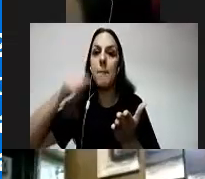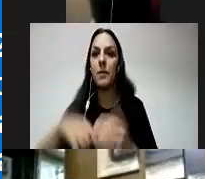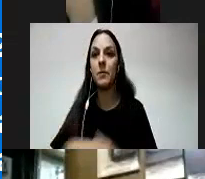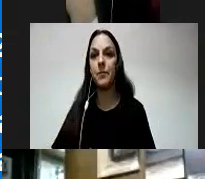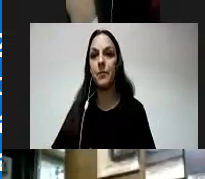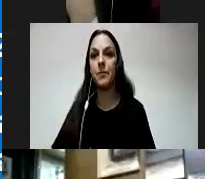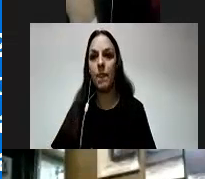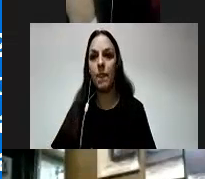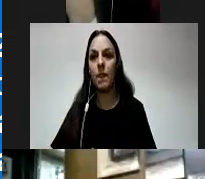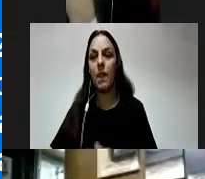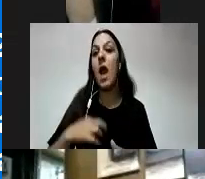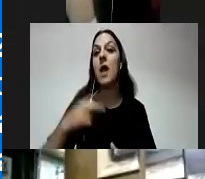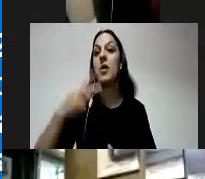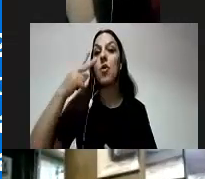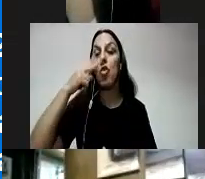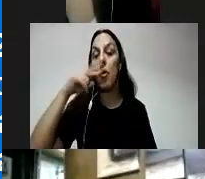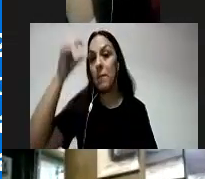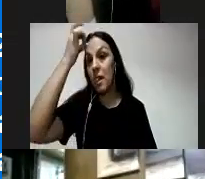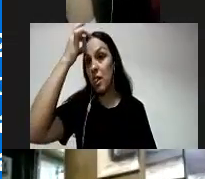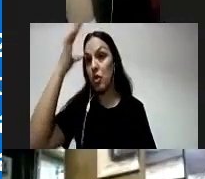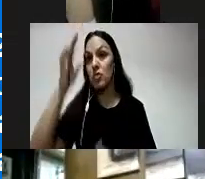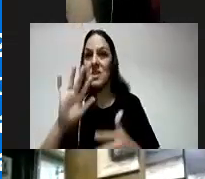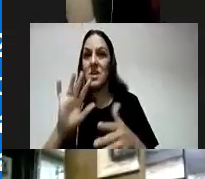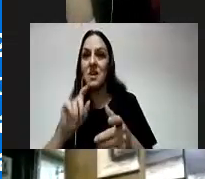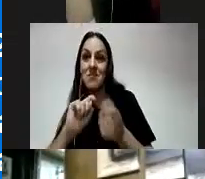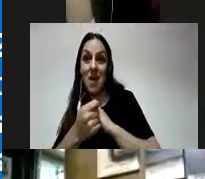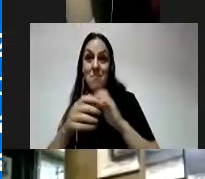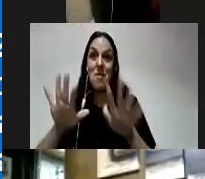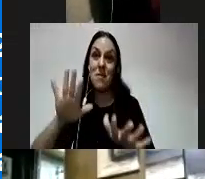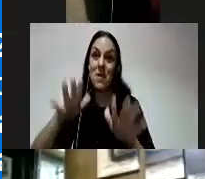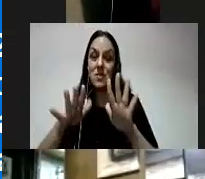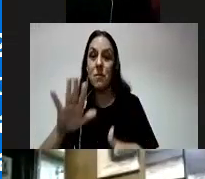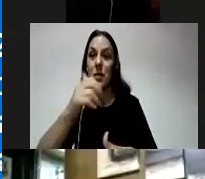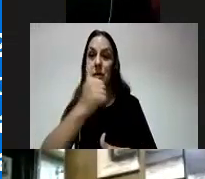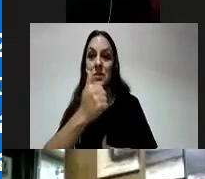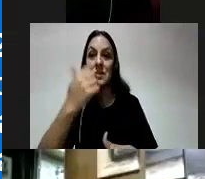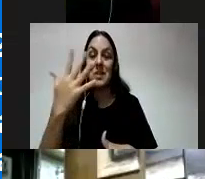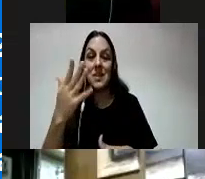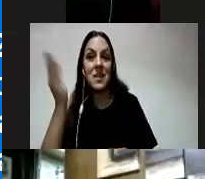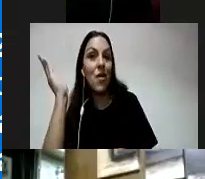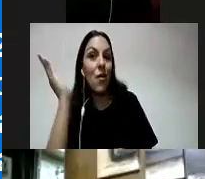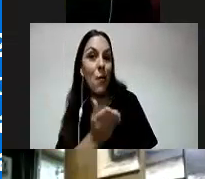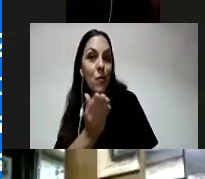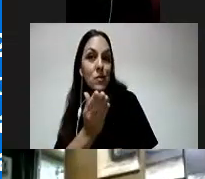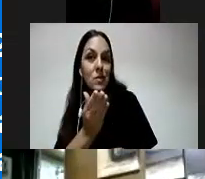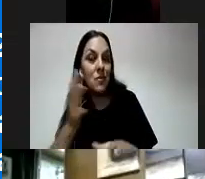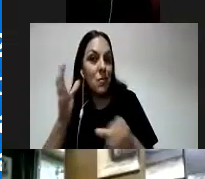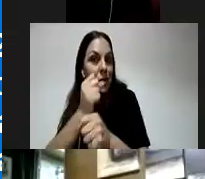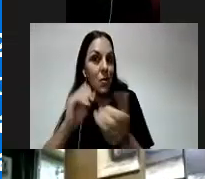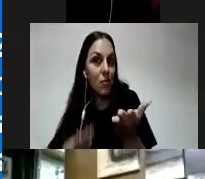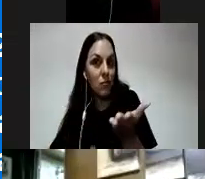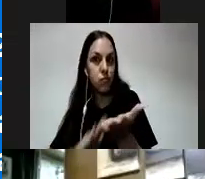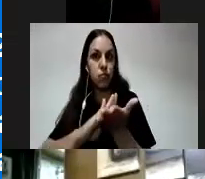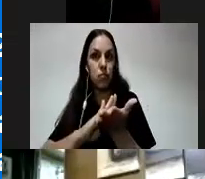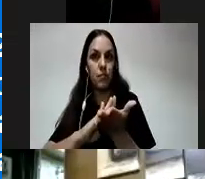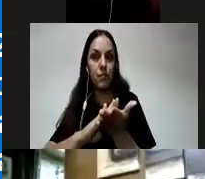2012, se llegó a un promedio del 65%, y en el 2018